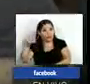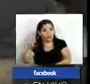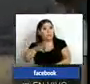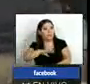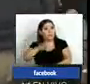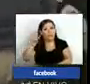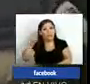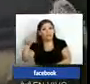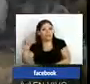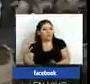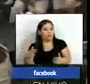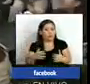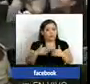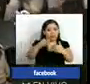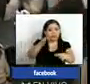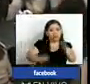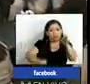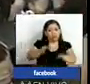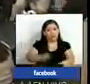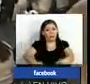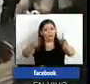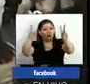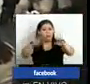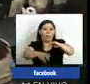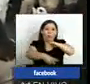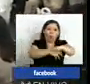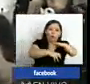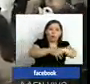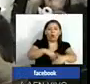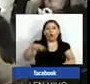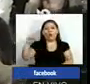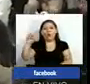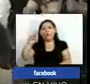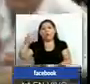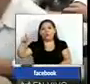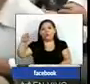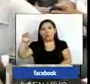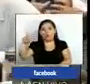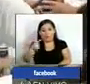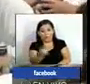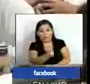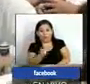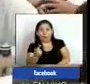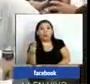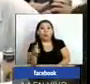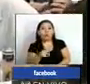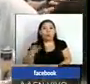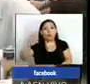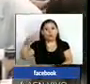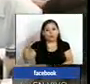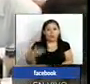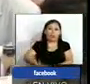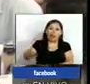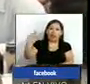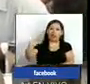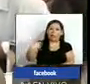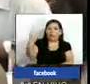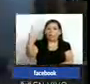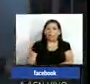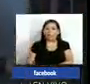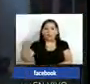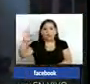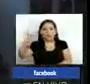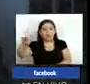21 de septiembre, la audiencia para los implicados en el caso Corruptela. En total son 30 personas, entre ellas el ex fiscal Luis Martínez y